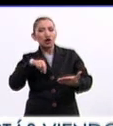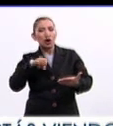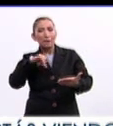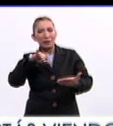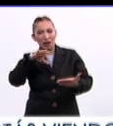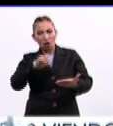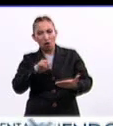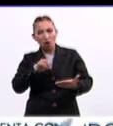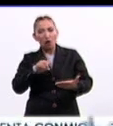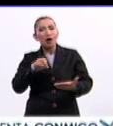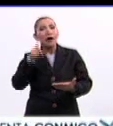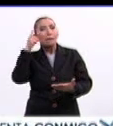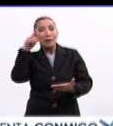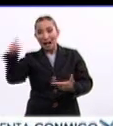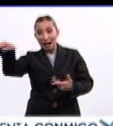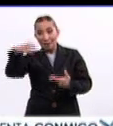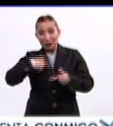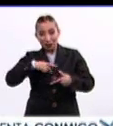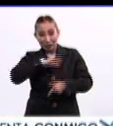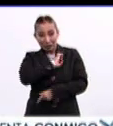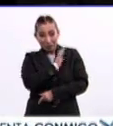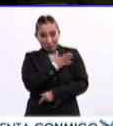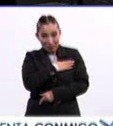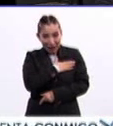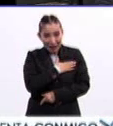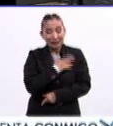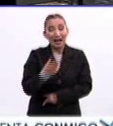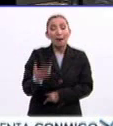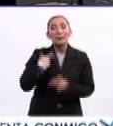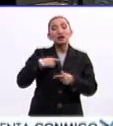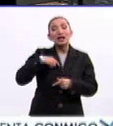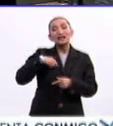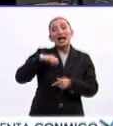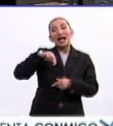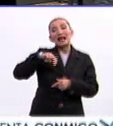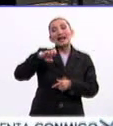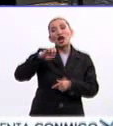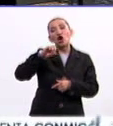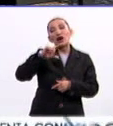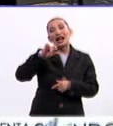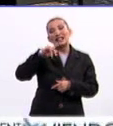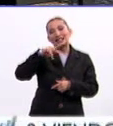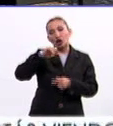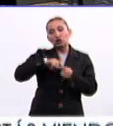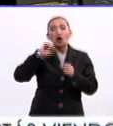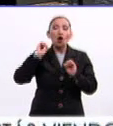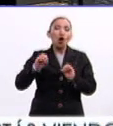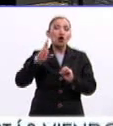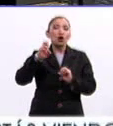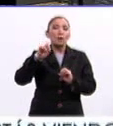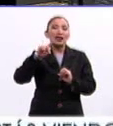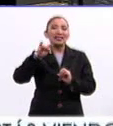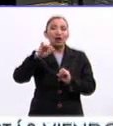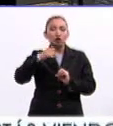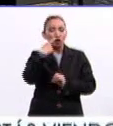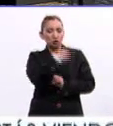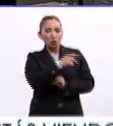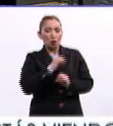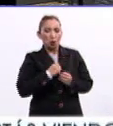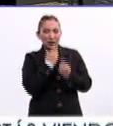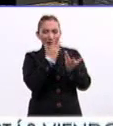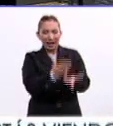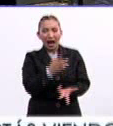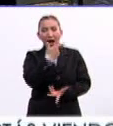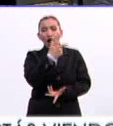los españoles, para los neoclásicos o los románticos, una poesía como la de Góngora, ¿no?, que